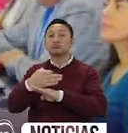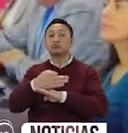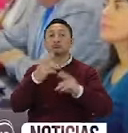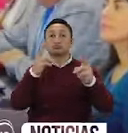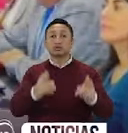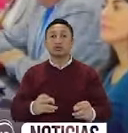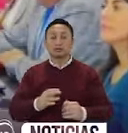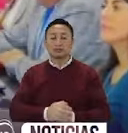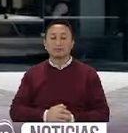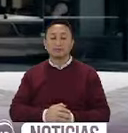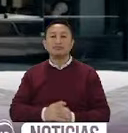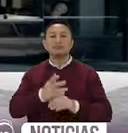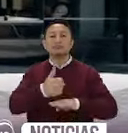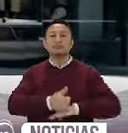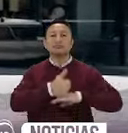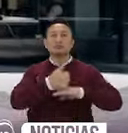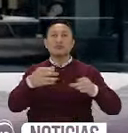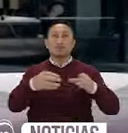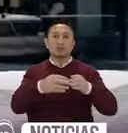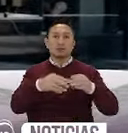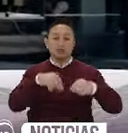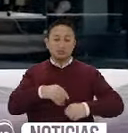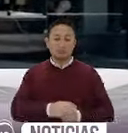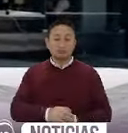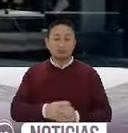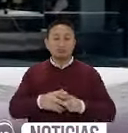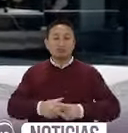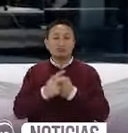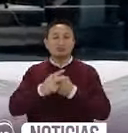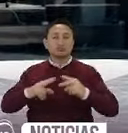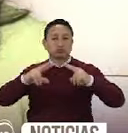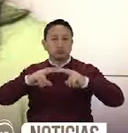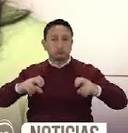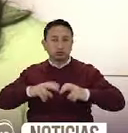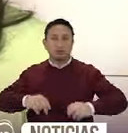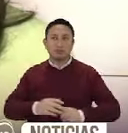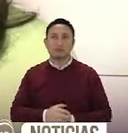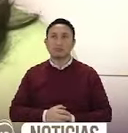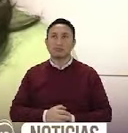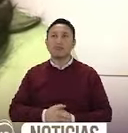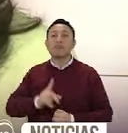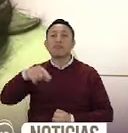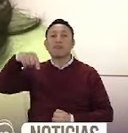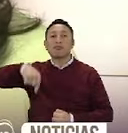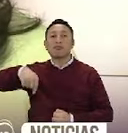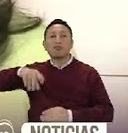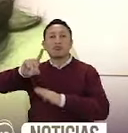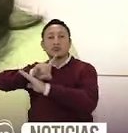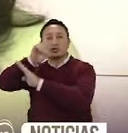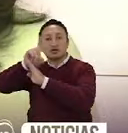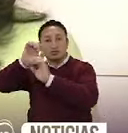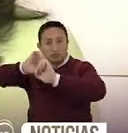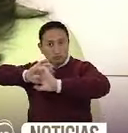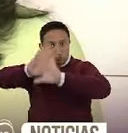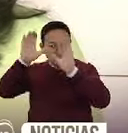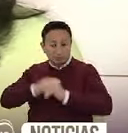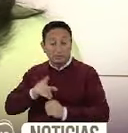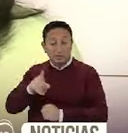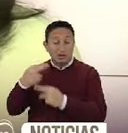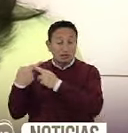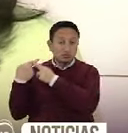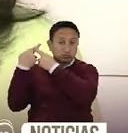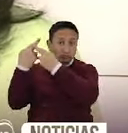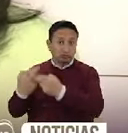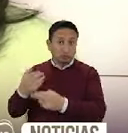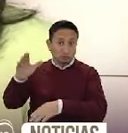Judicatura, entidad que ya ha dispuesto se inicie una investigación. Aquí existe una dirección de transparencia que tiene que responsabilizarse de